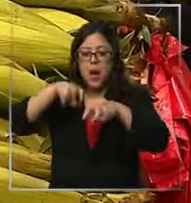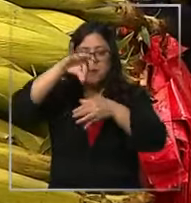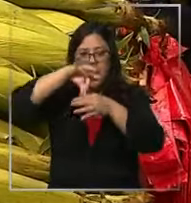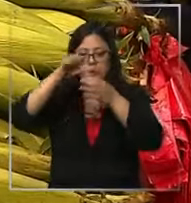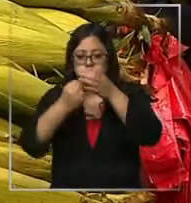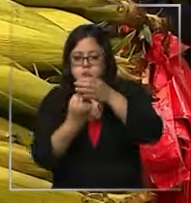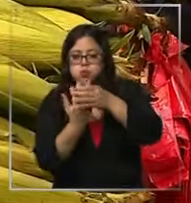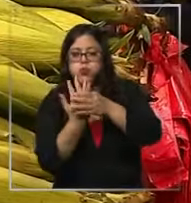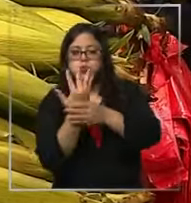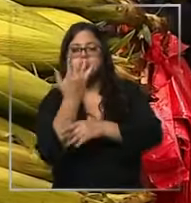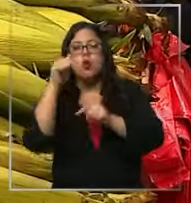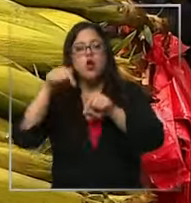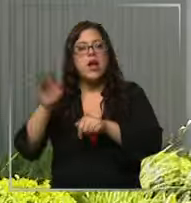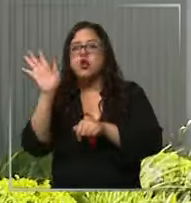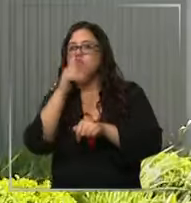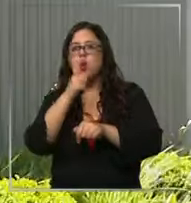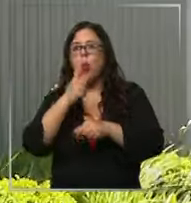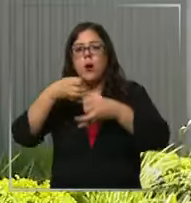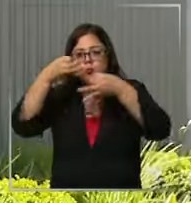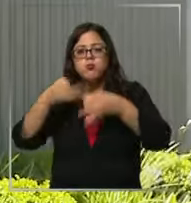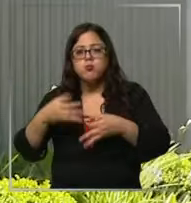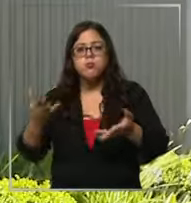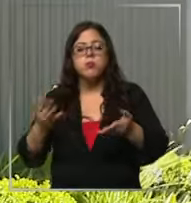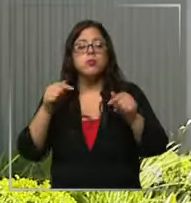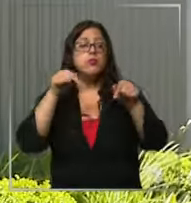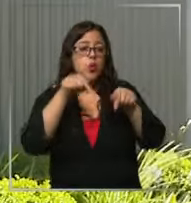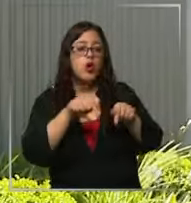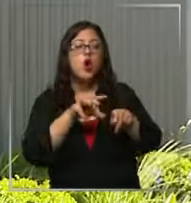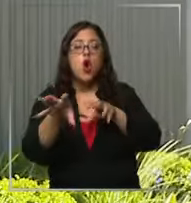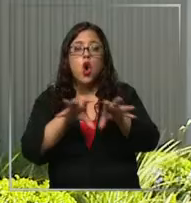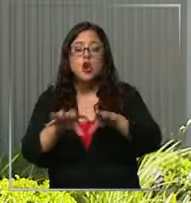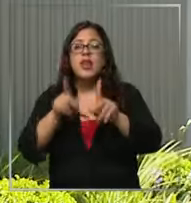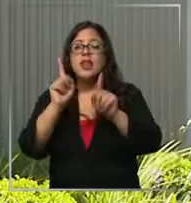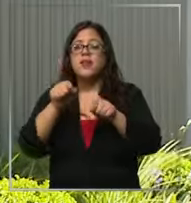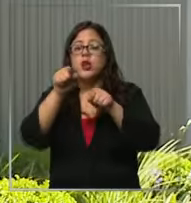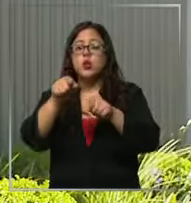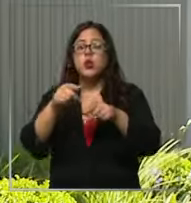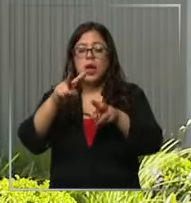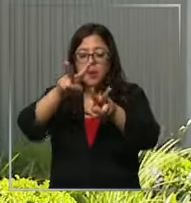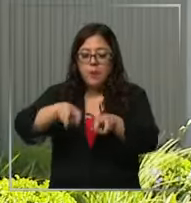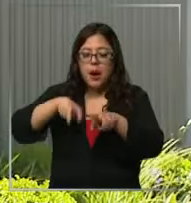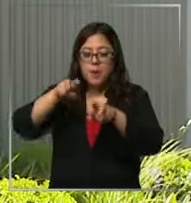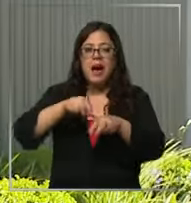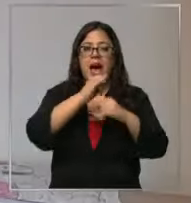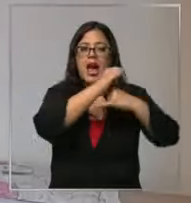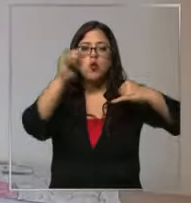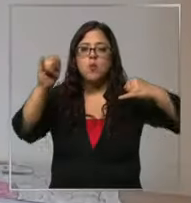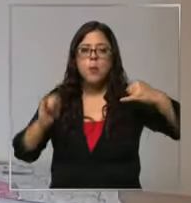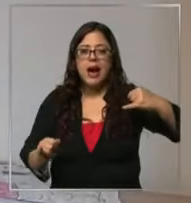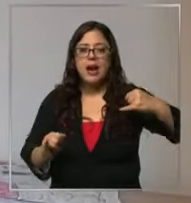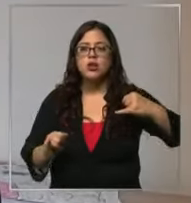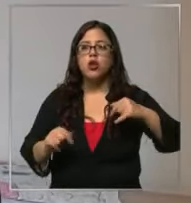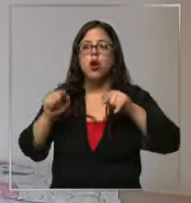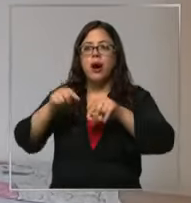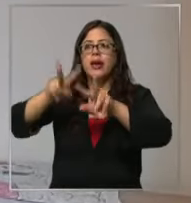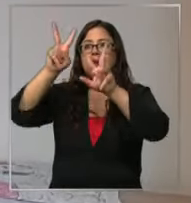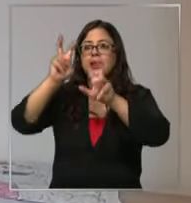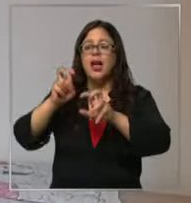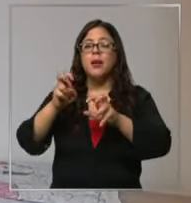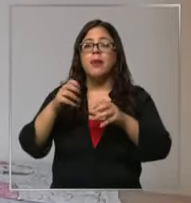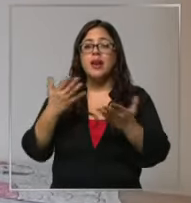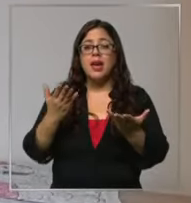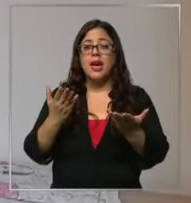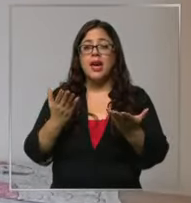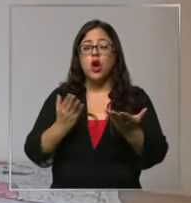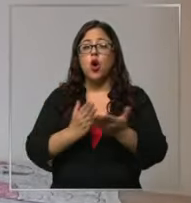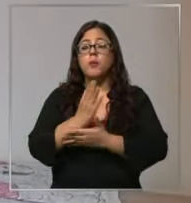tenemos mano de obra calificada y son productos que tienes que cosecharlos dentro de un plazo determinado. Si bien la temporada de choclos